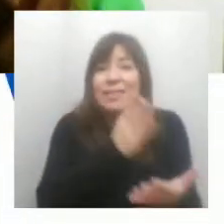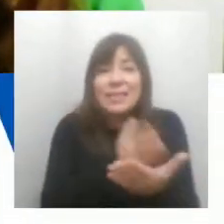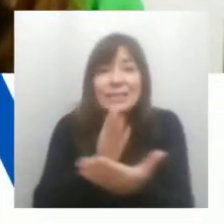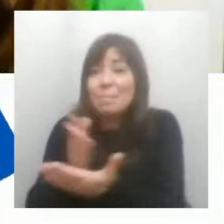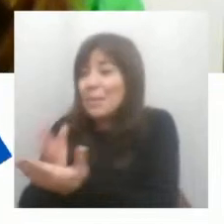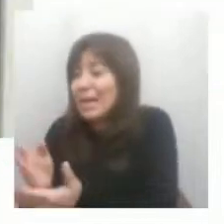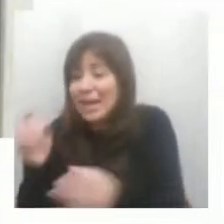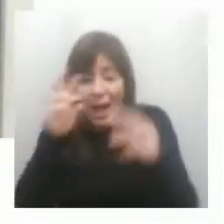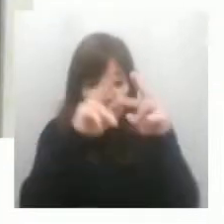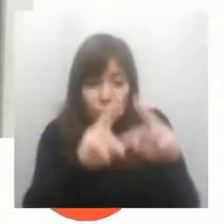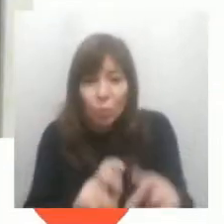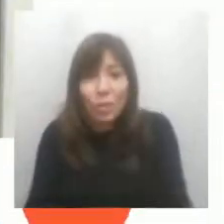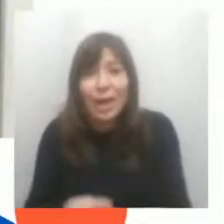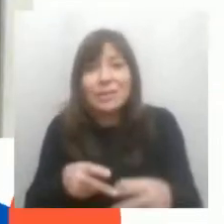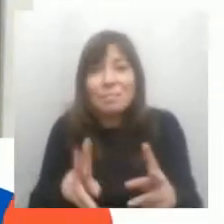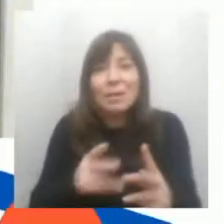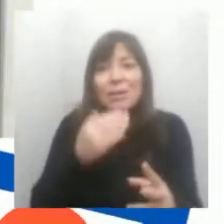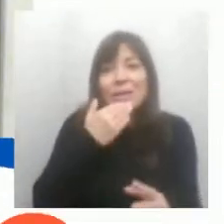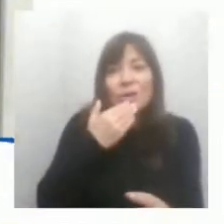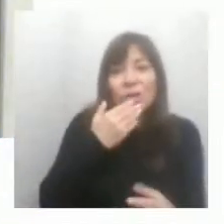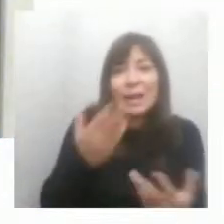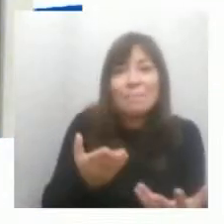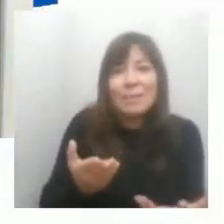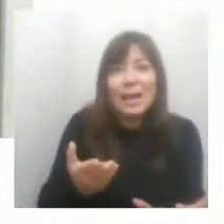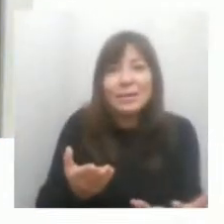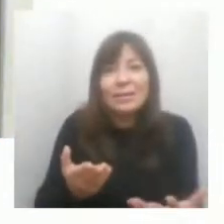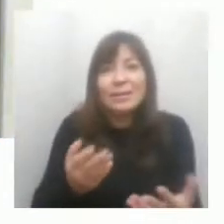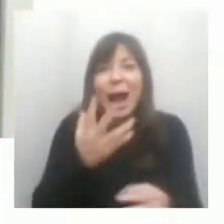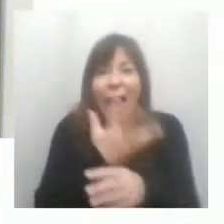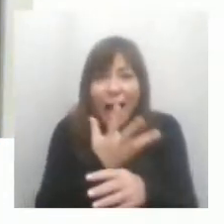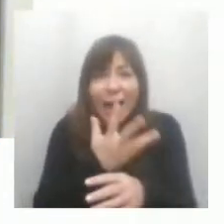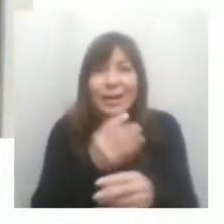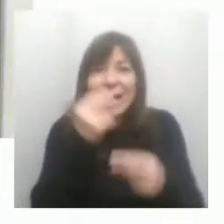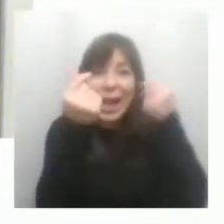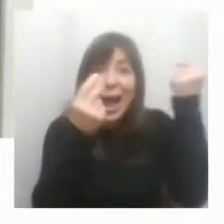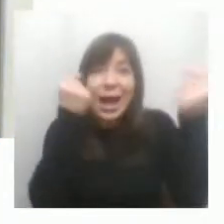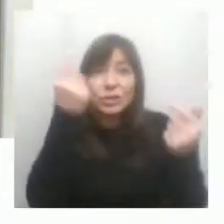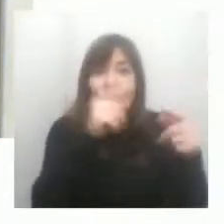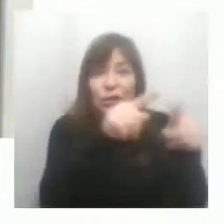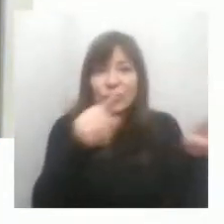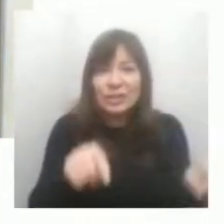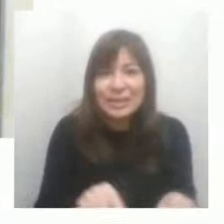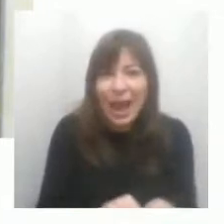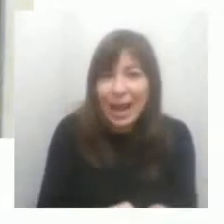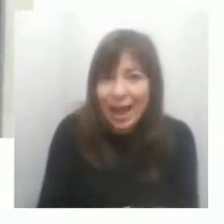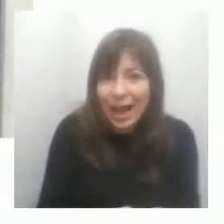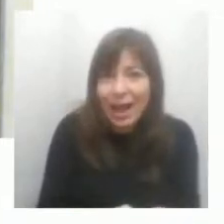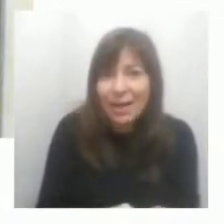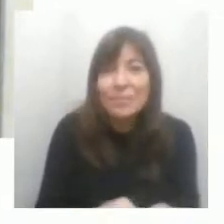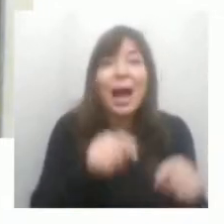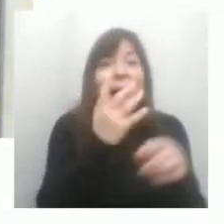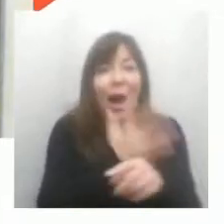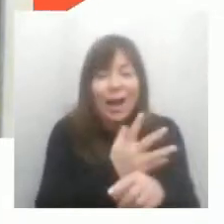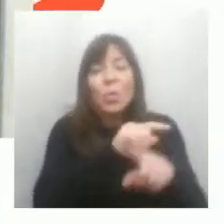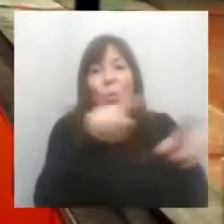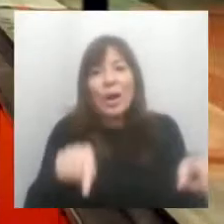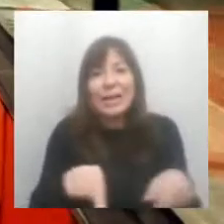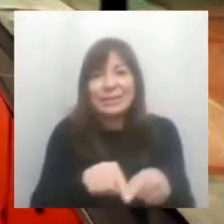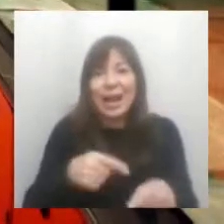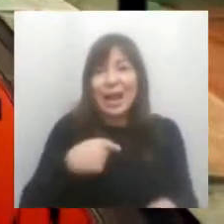estudiando, que nos ha permitido también la existencia de muchas salas. ¿A dónde voy con esto? Voy a la sala Tierra. La sala Tierra se